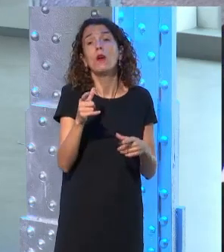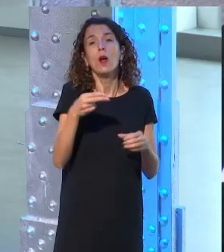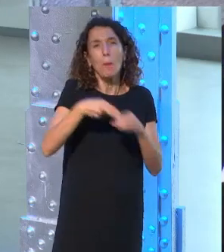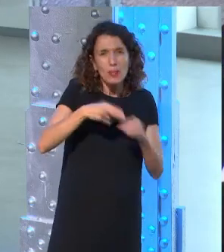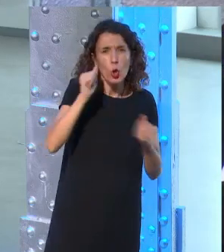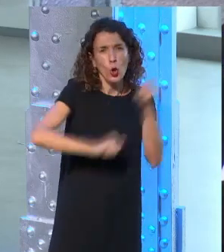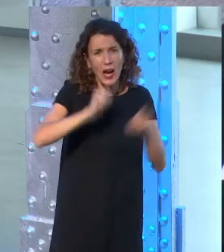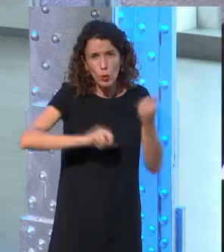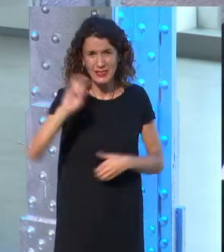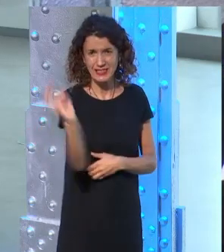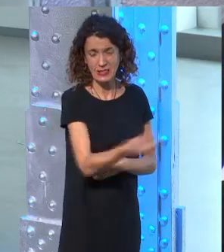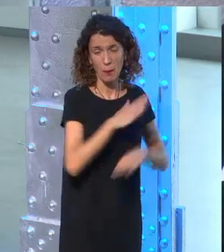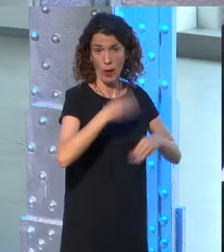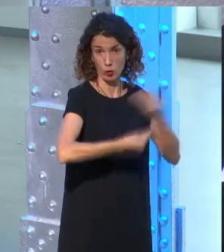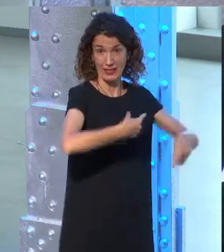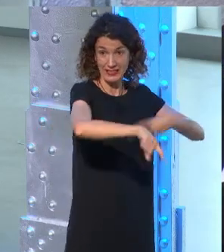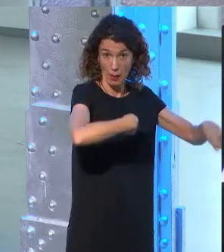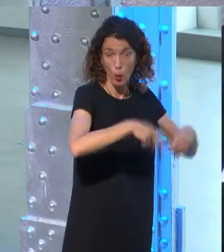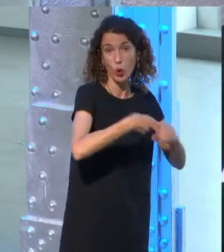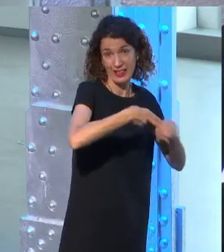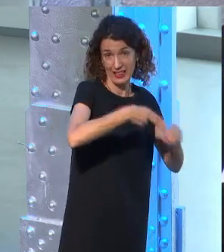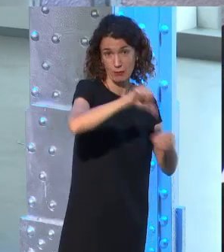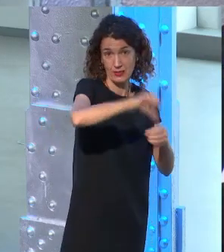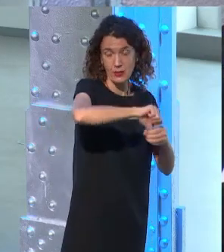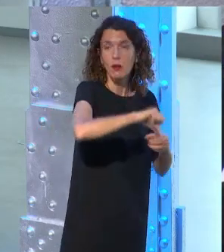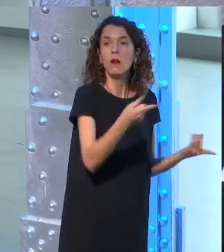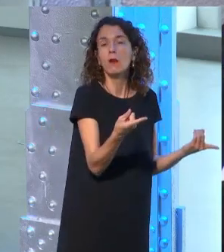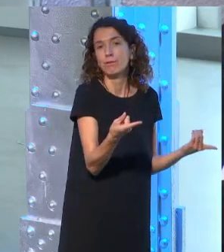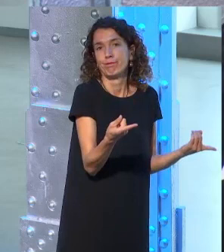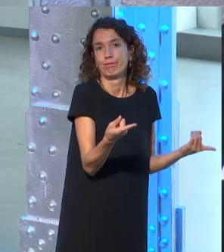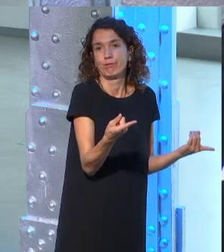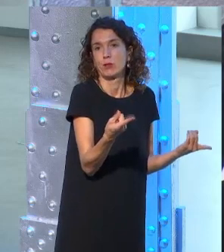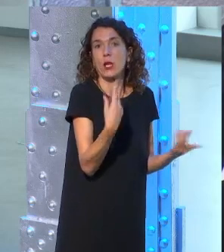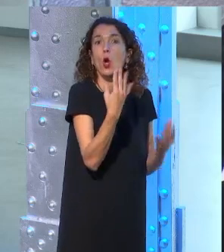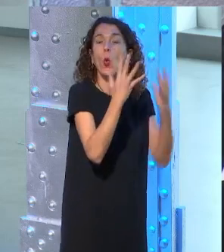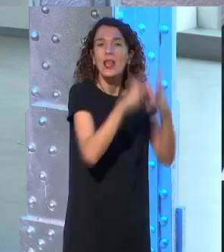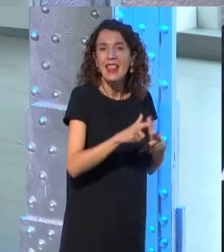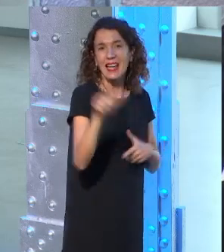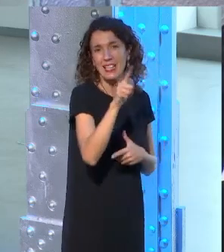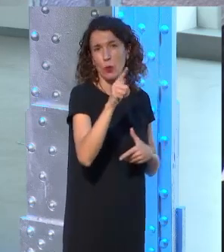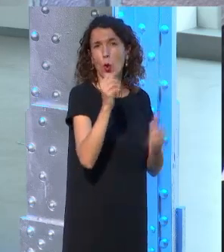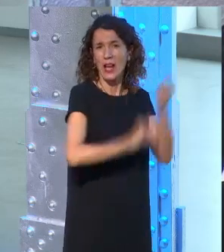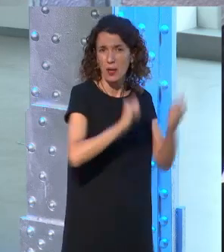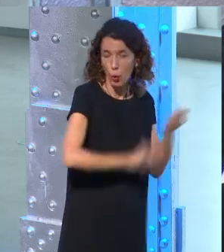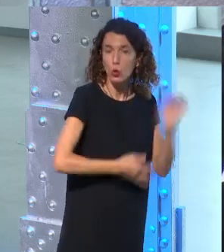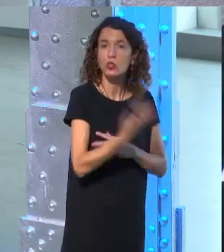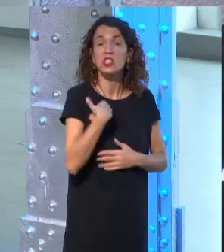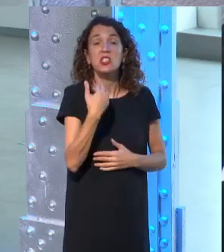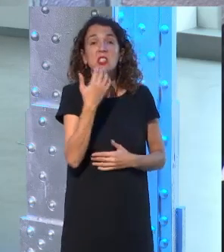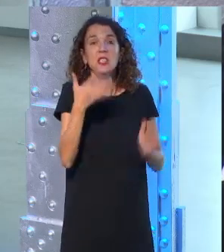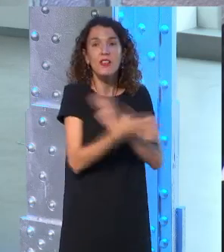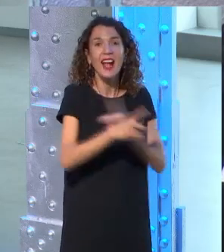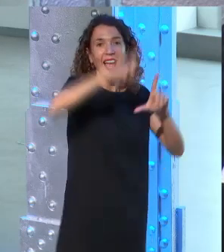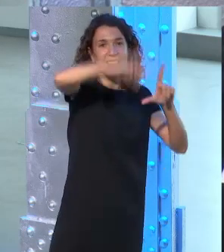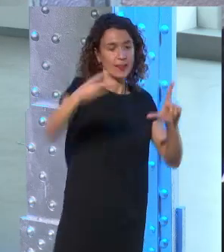biocarburantes utilizados en el transporte se cuentan como neutros en carbono. Resulta que no se reflejan en